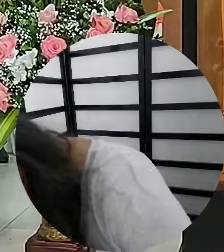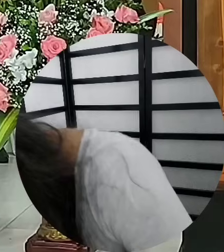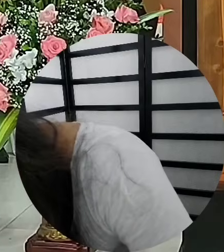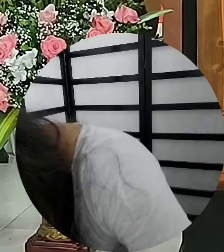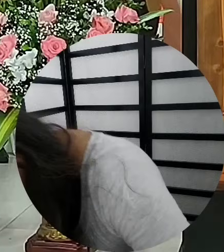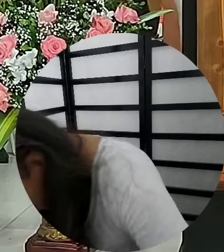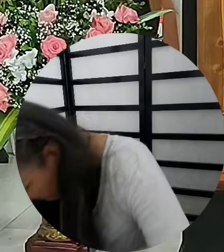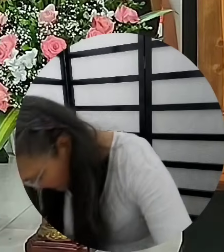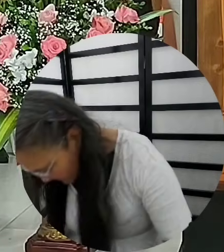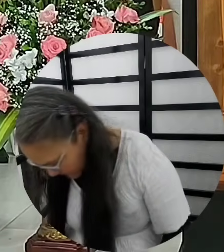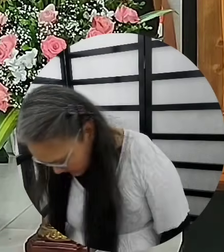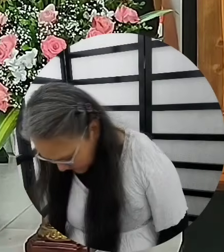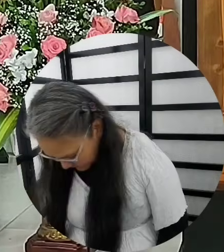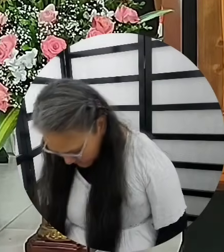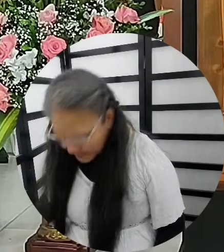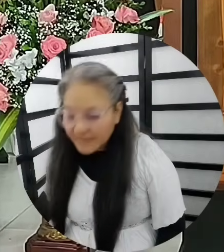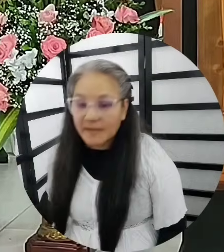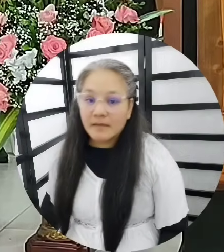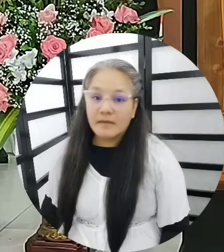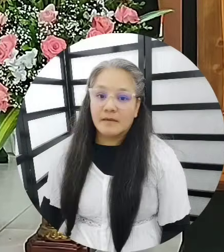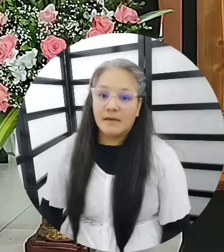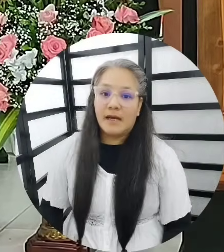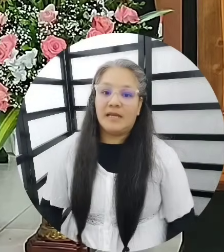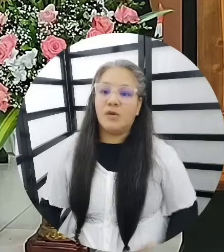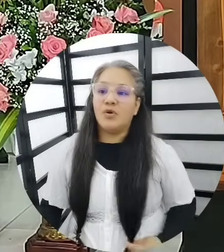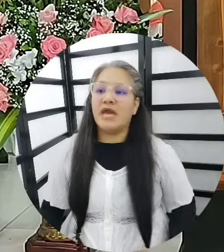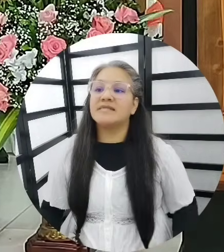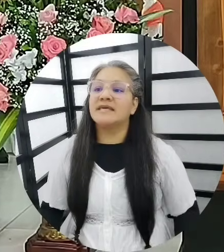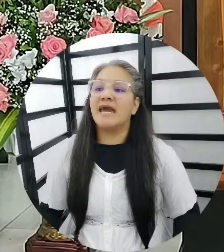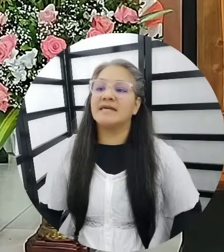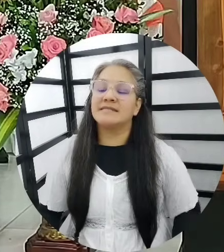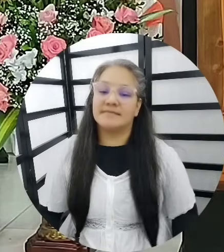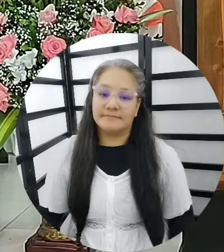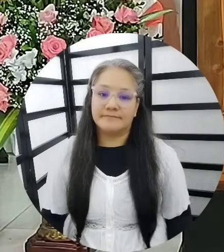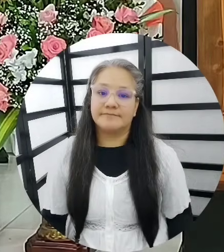Vaya a la universidad, está lleno de eso. Vaya al